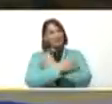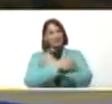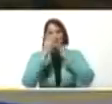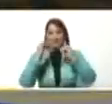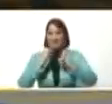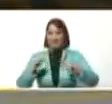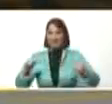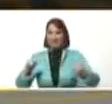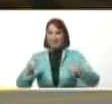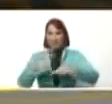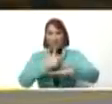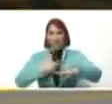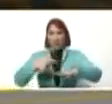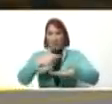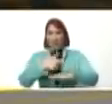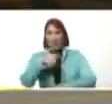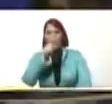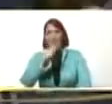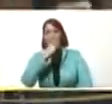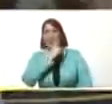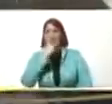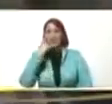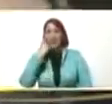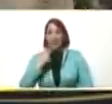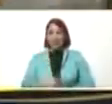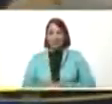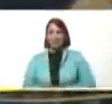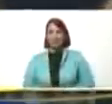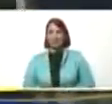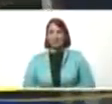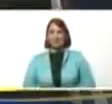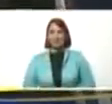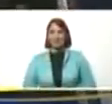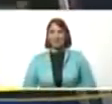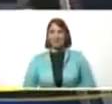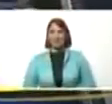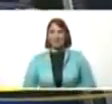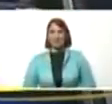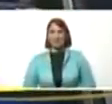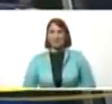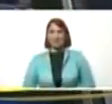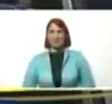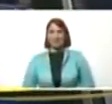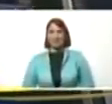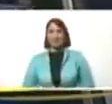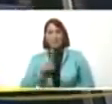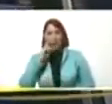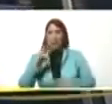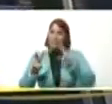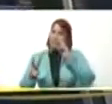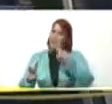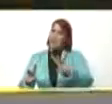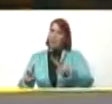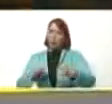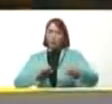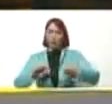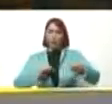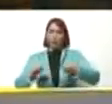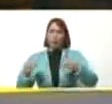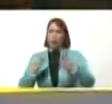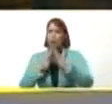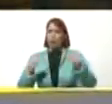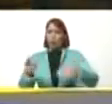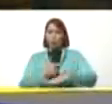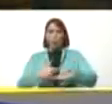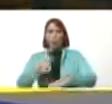señor gobernador Alejandro Terán. Los he visto muy movidos a todos los gobernadores,